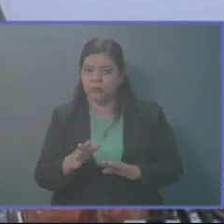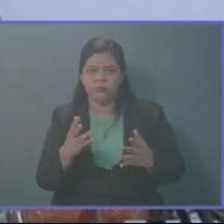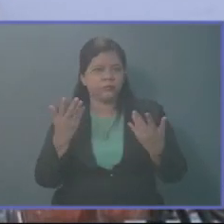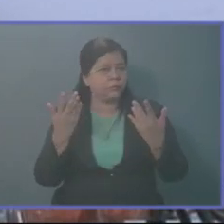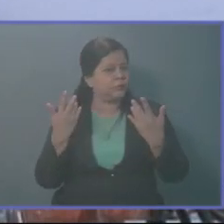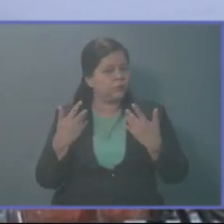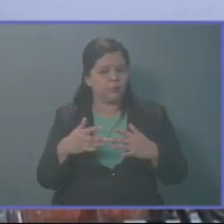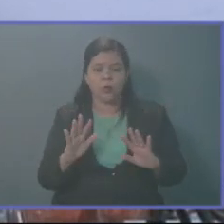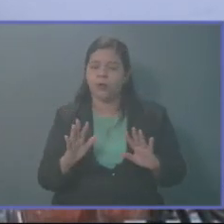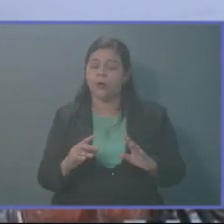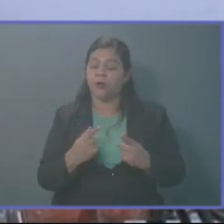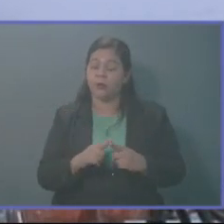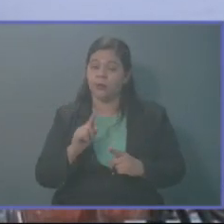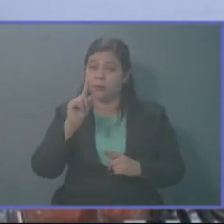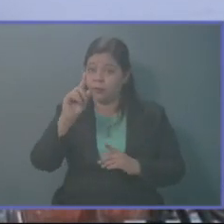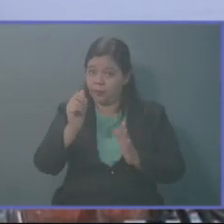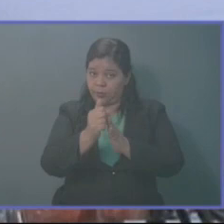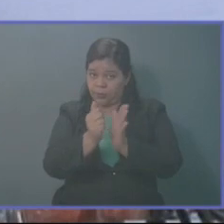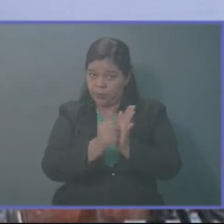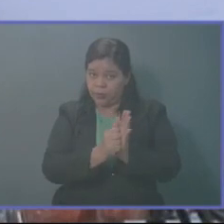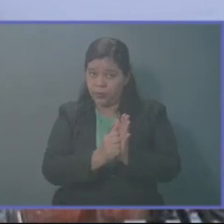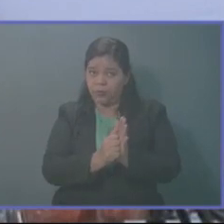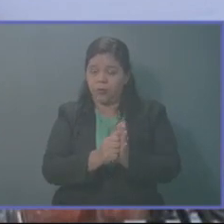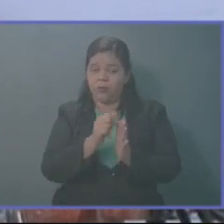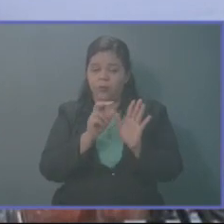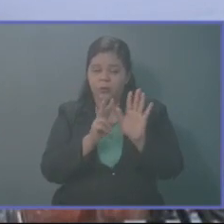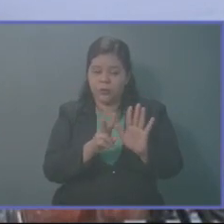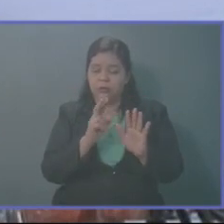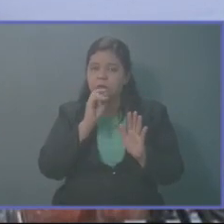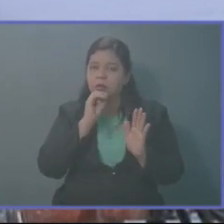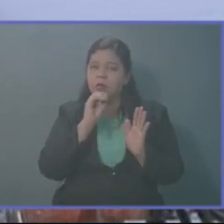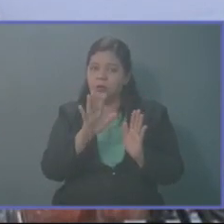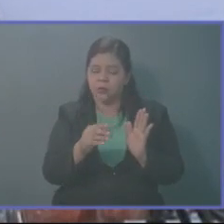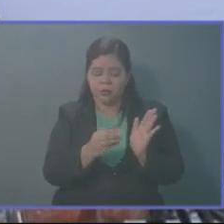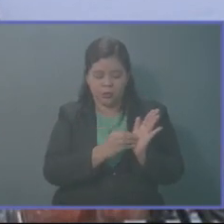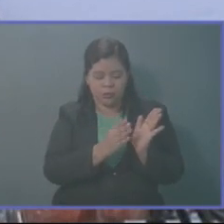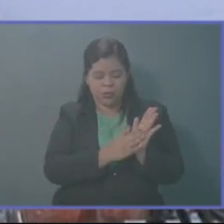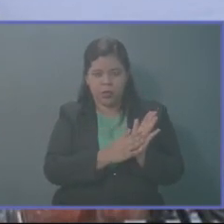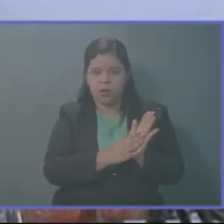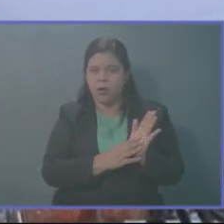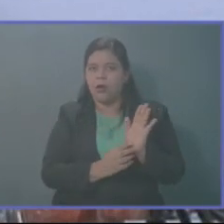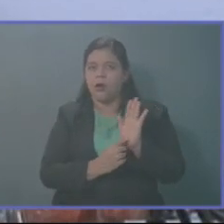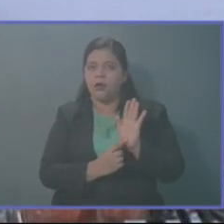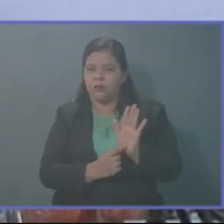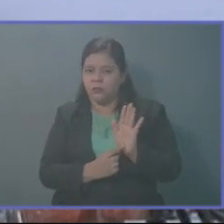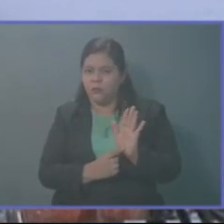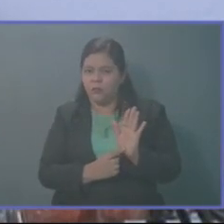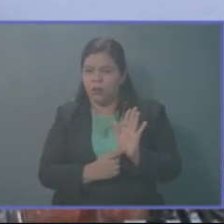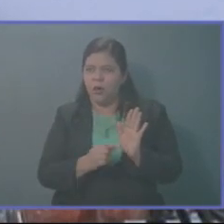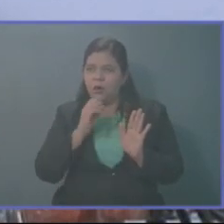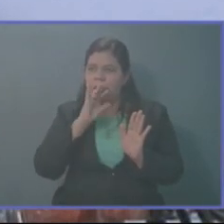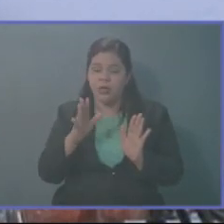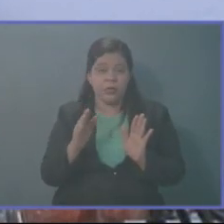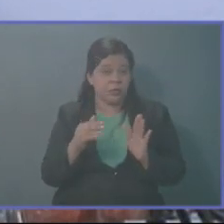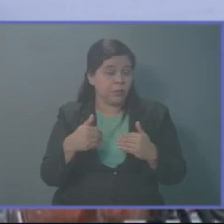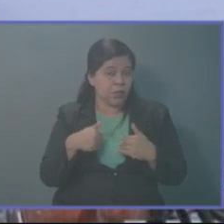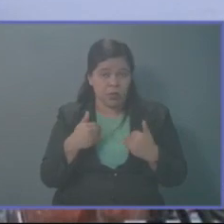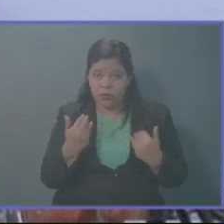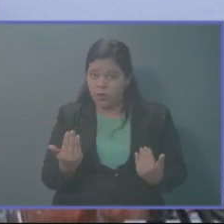automática. Pero hay un artículo, en el artículo 7, donde se deja entrever, dice de no obtenerse